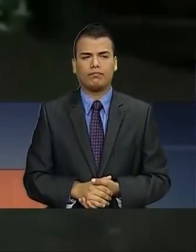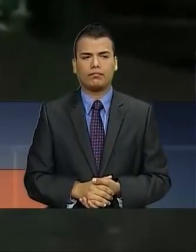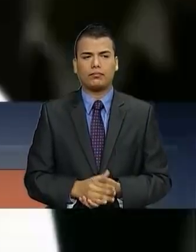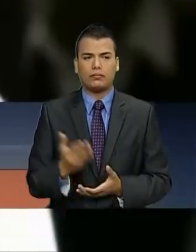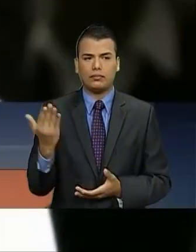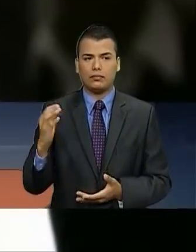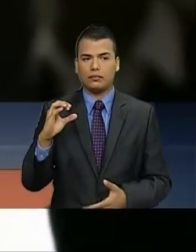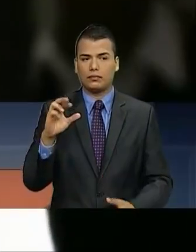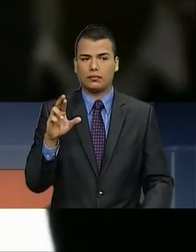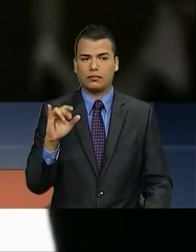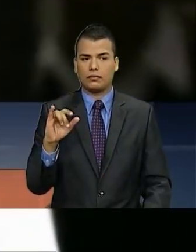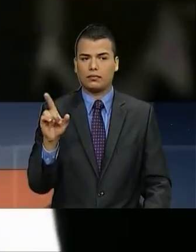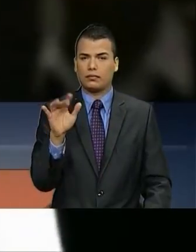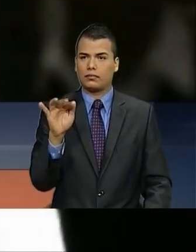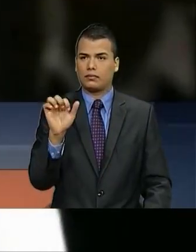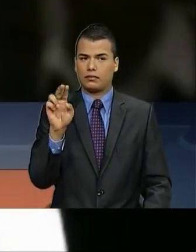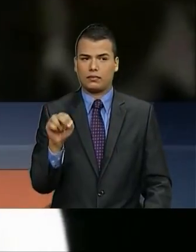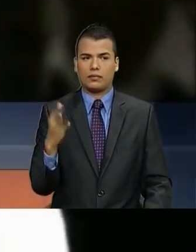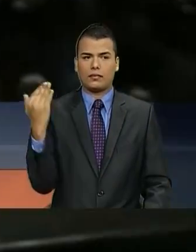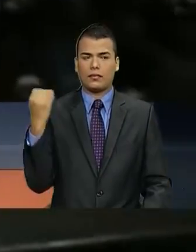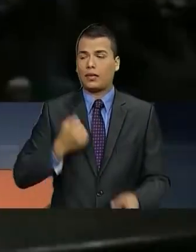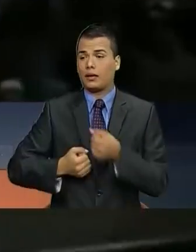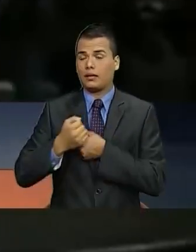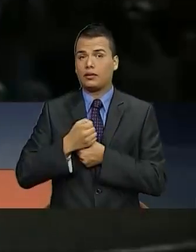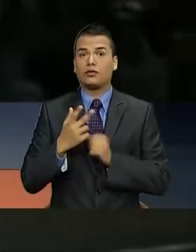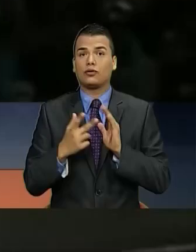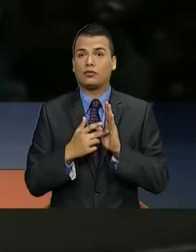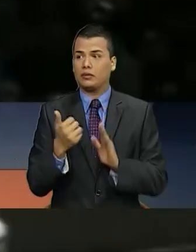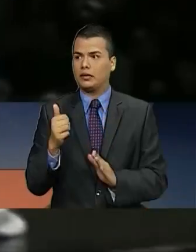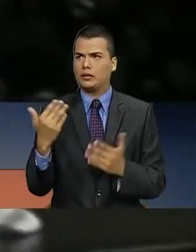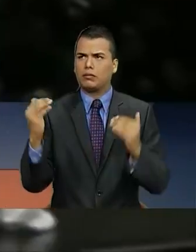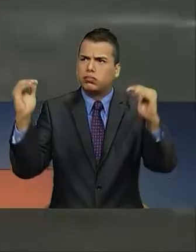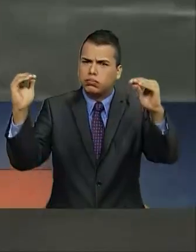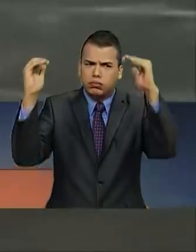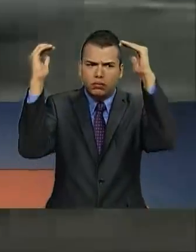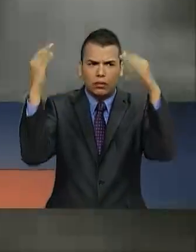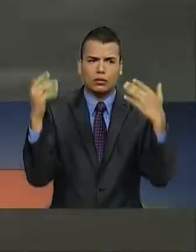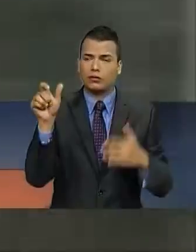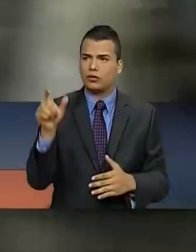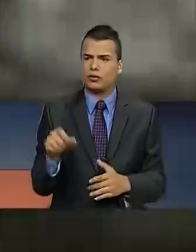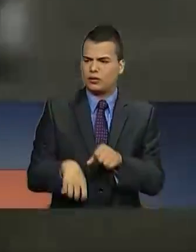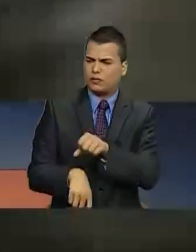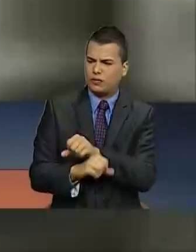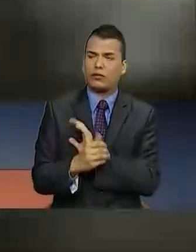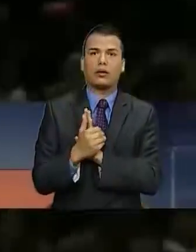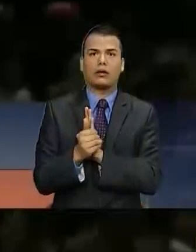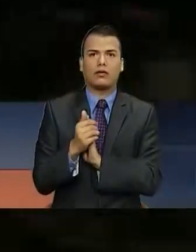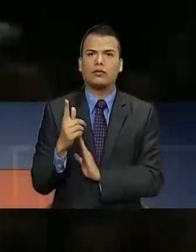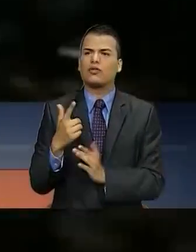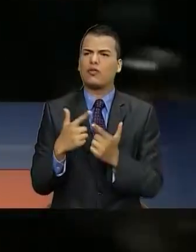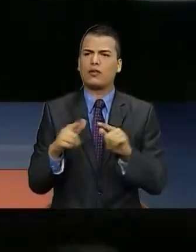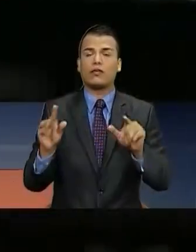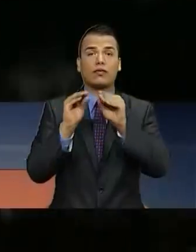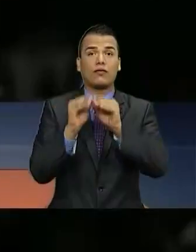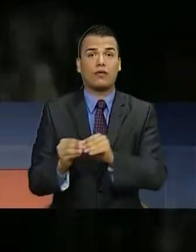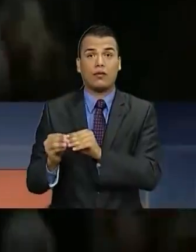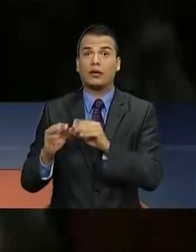Este era Cristian Mayorga en el año 2010, consolidado como uno de los mejores freestylers del mundo.